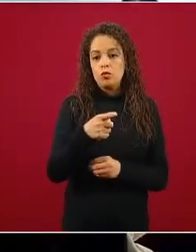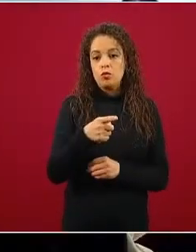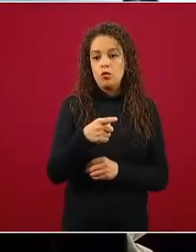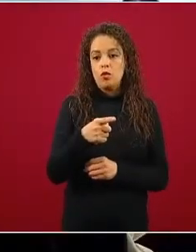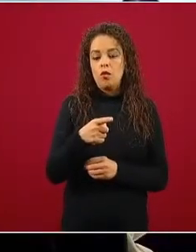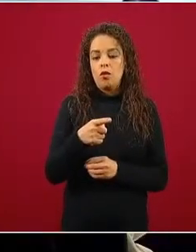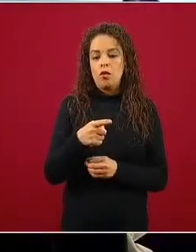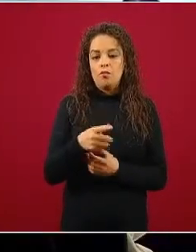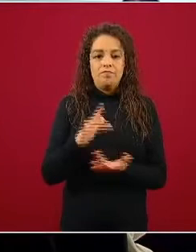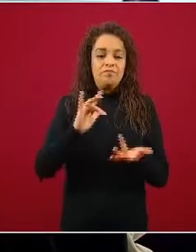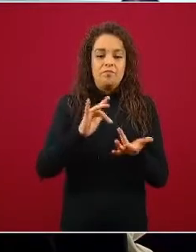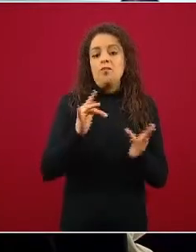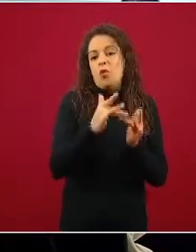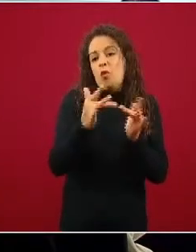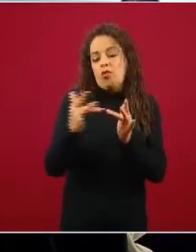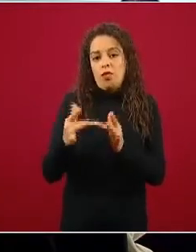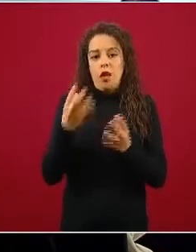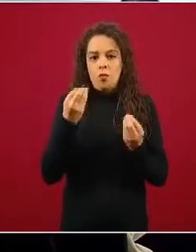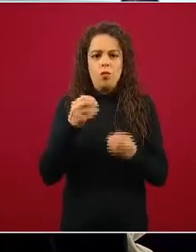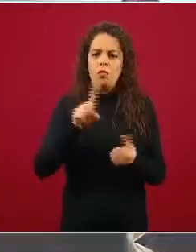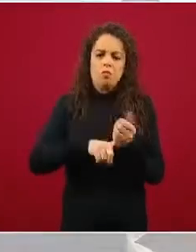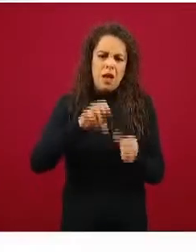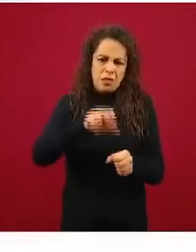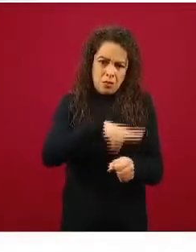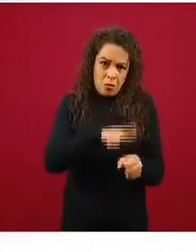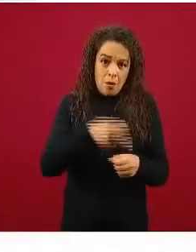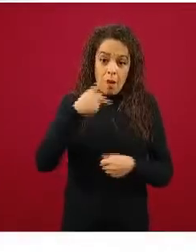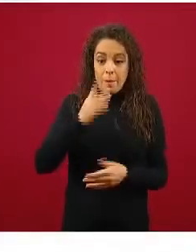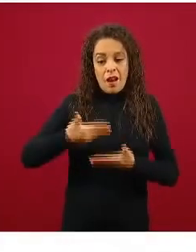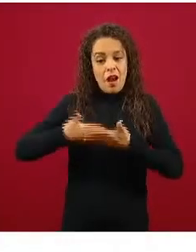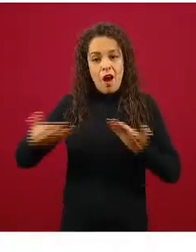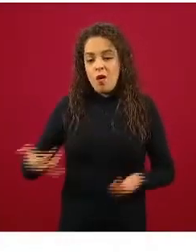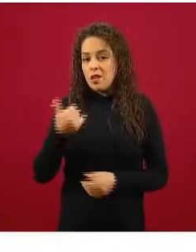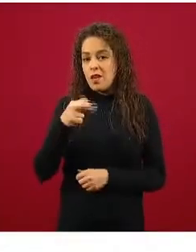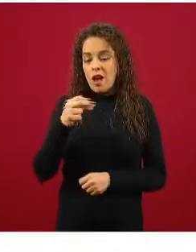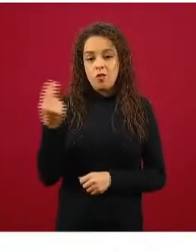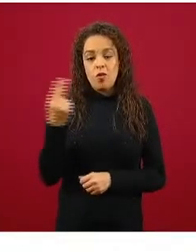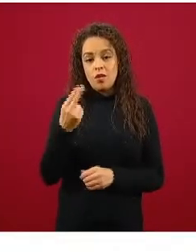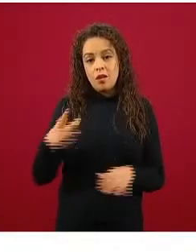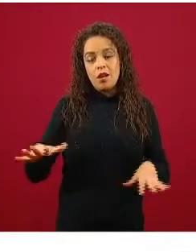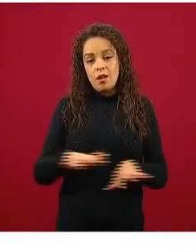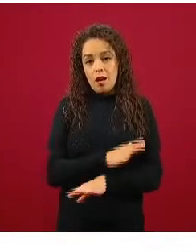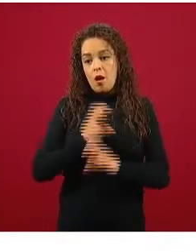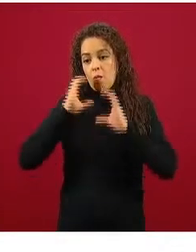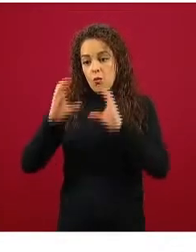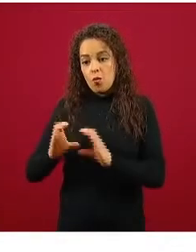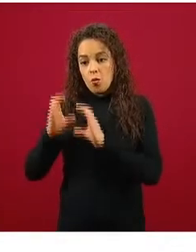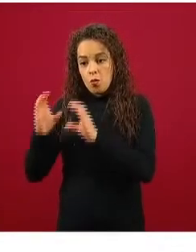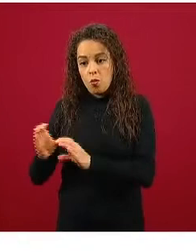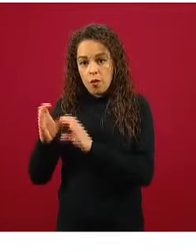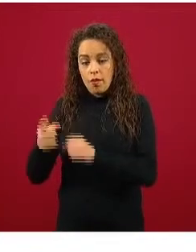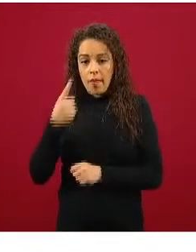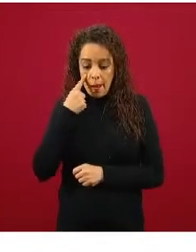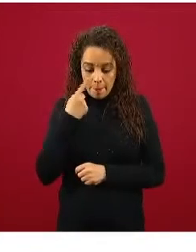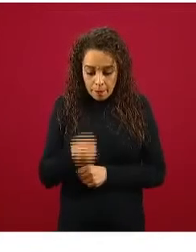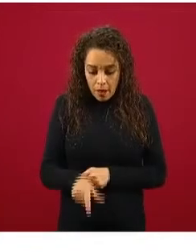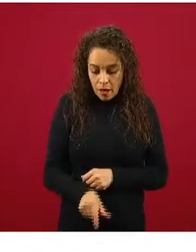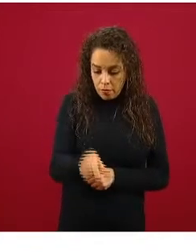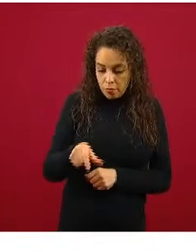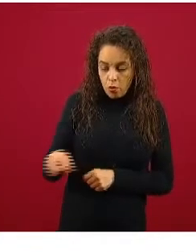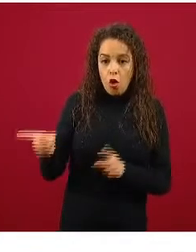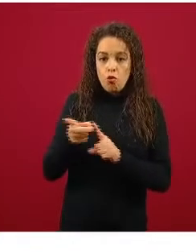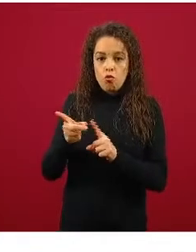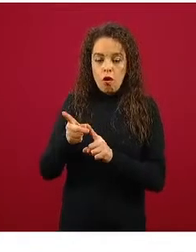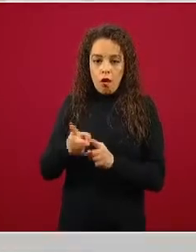de situaciones que eran de lo más común. Hoy tenemos que cuidar que la señalética nos indique por dónde caminar y en qué